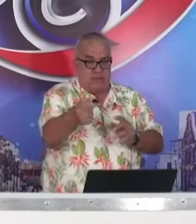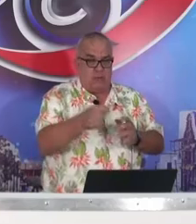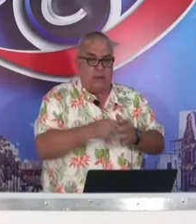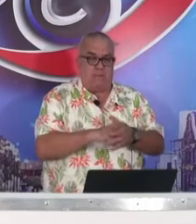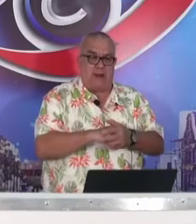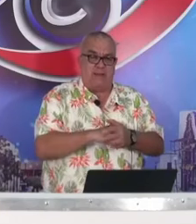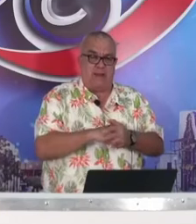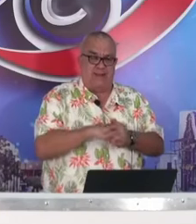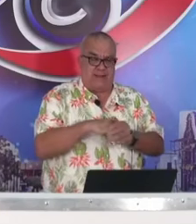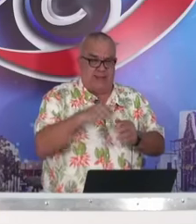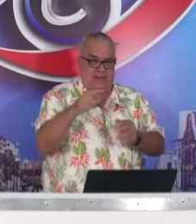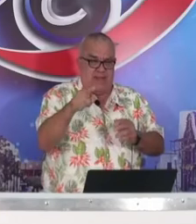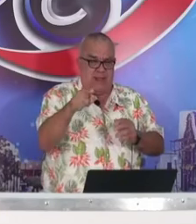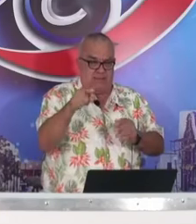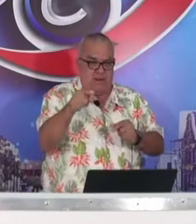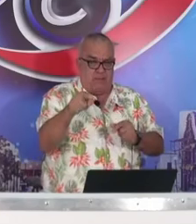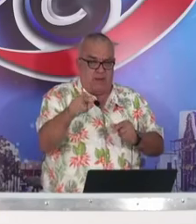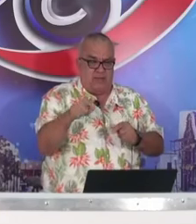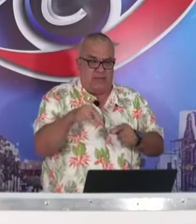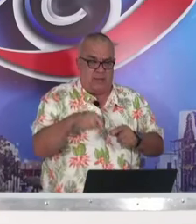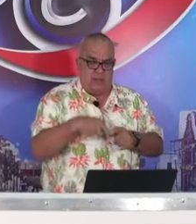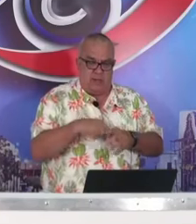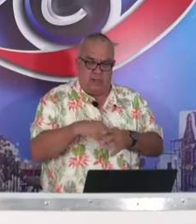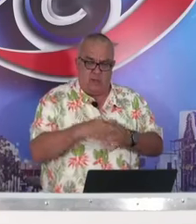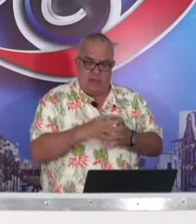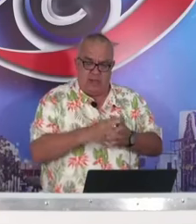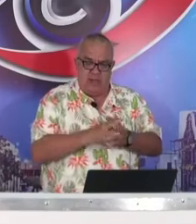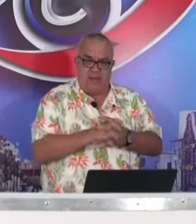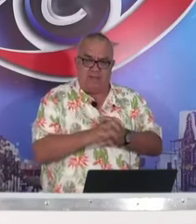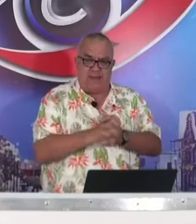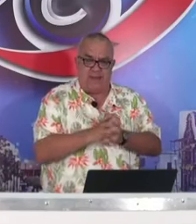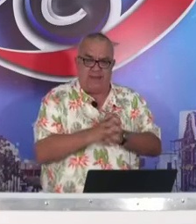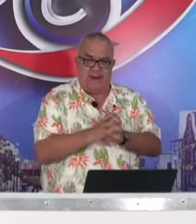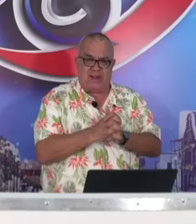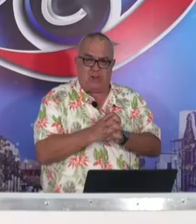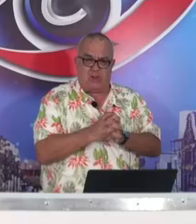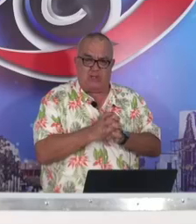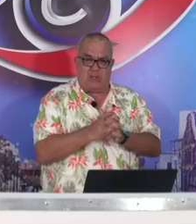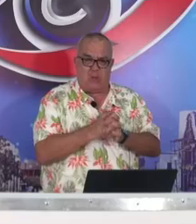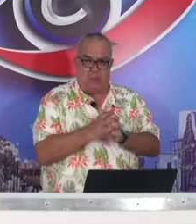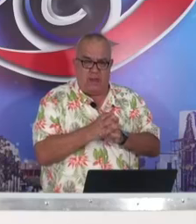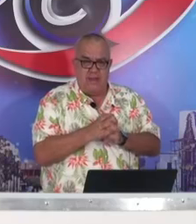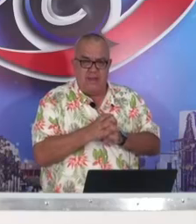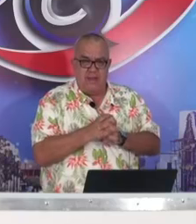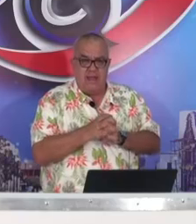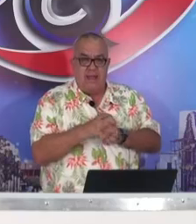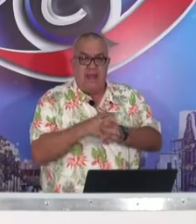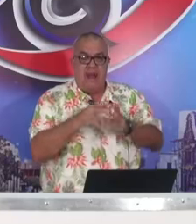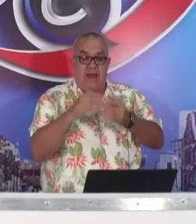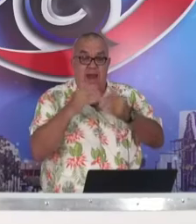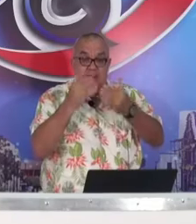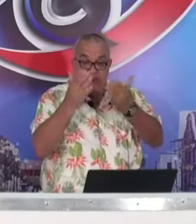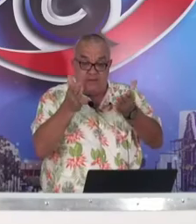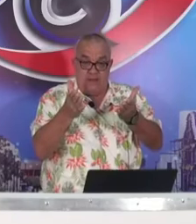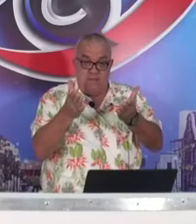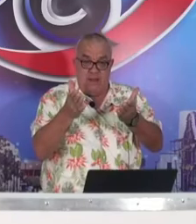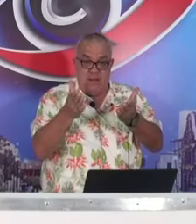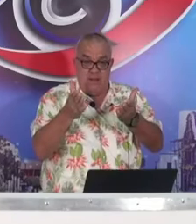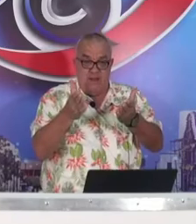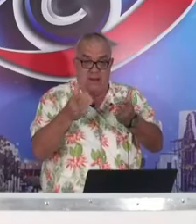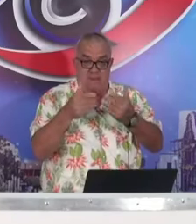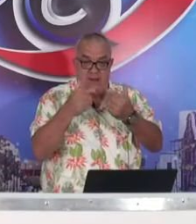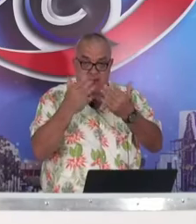a pasar a la segunda parte de esta rueda de prensa que dio ayer Regina Erastorza Tomé, la